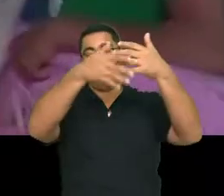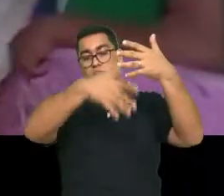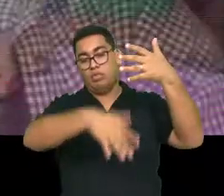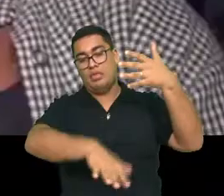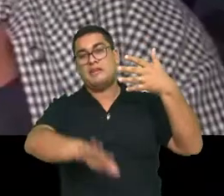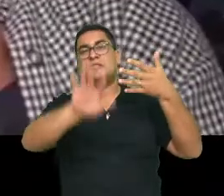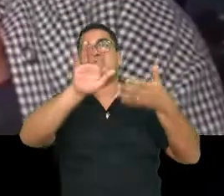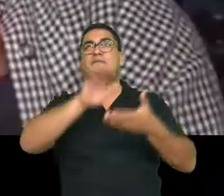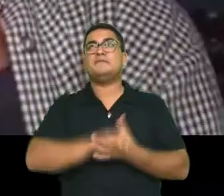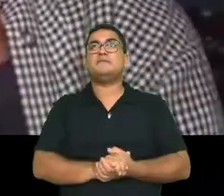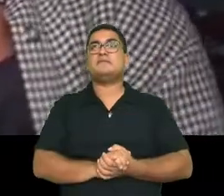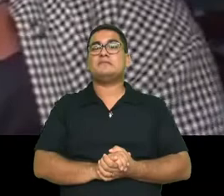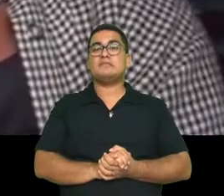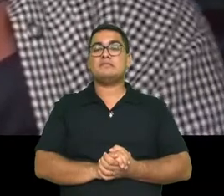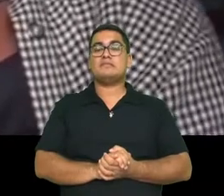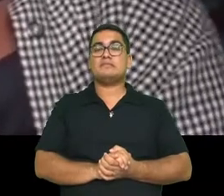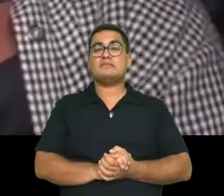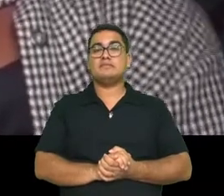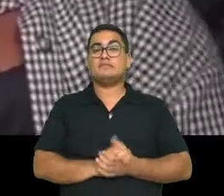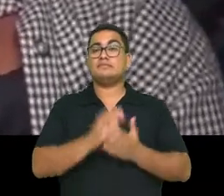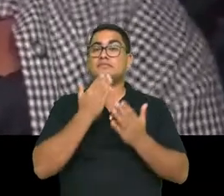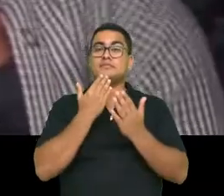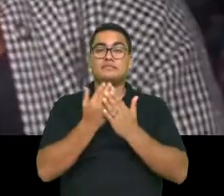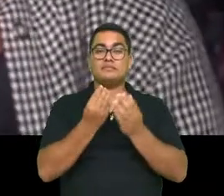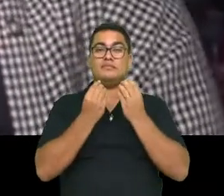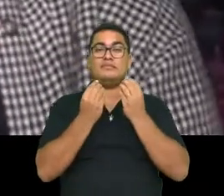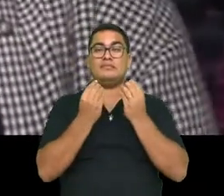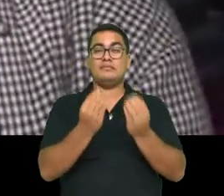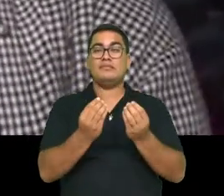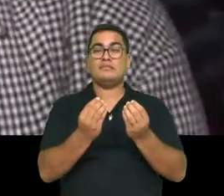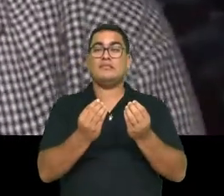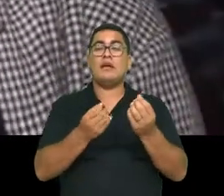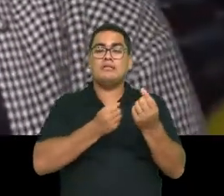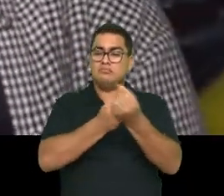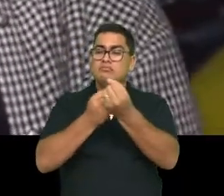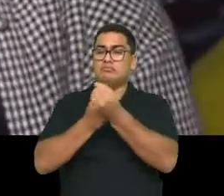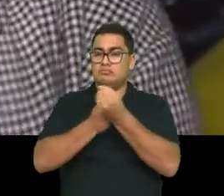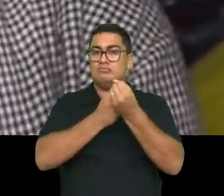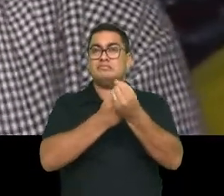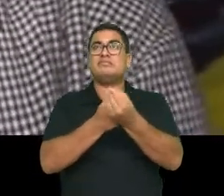Bueno, yo le agradezco mucho por habernos apoyado